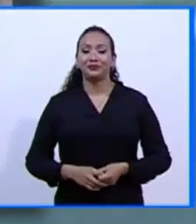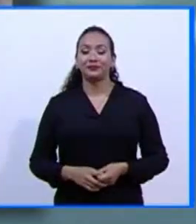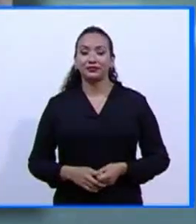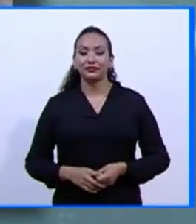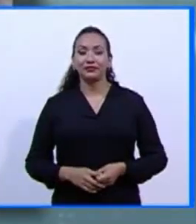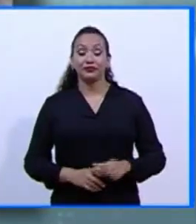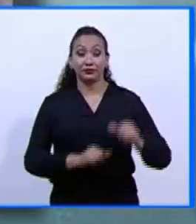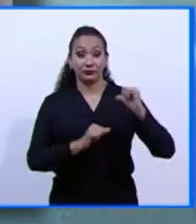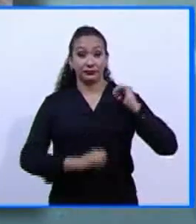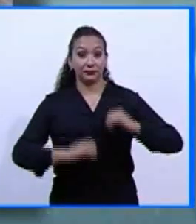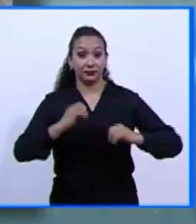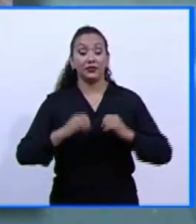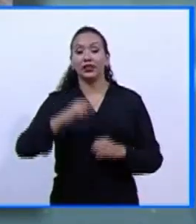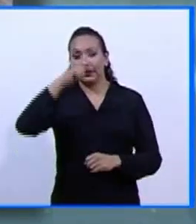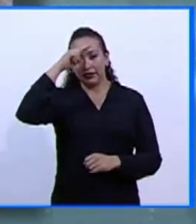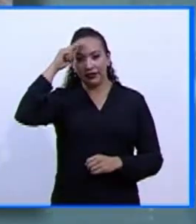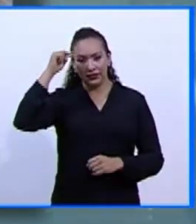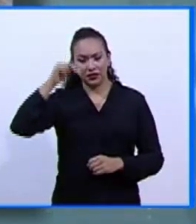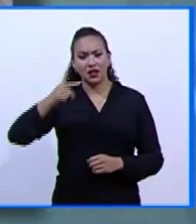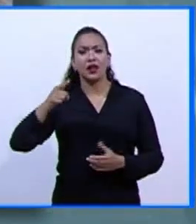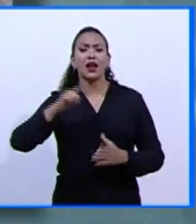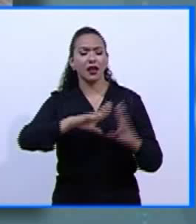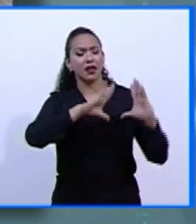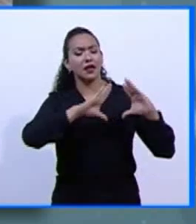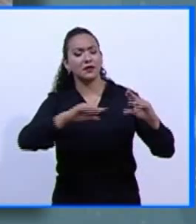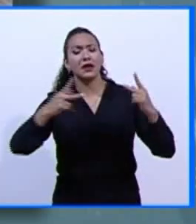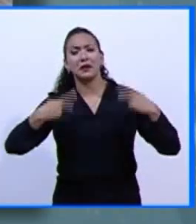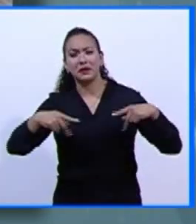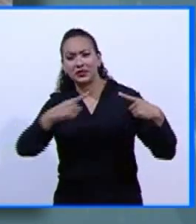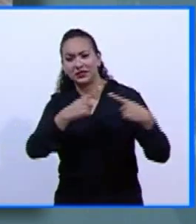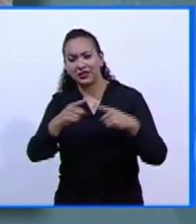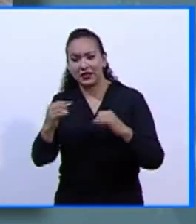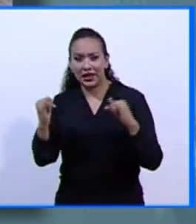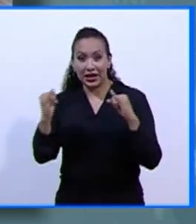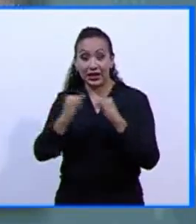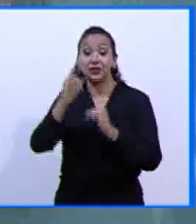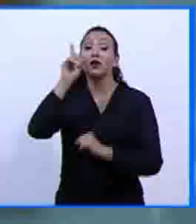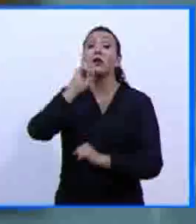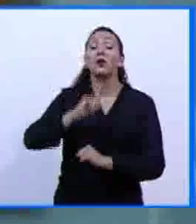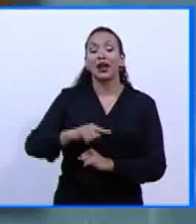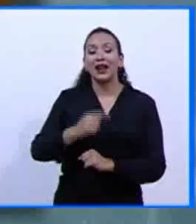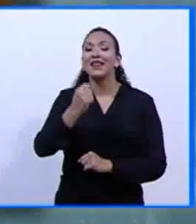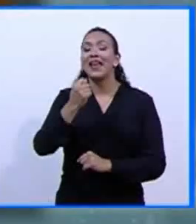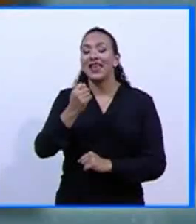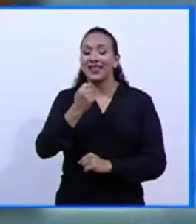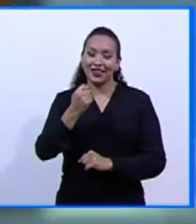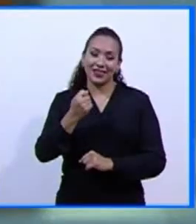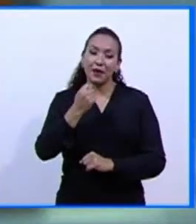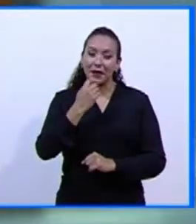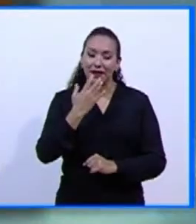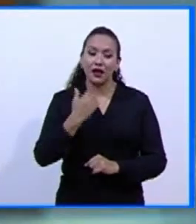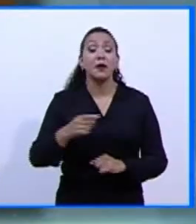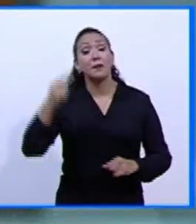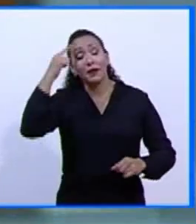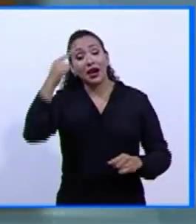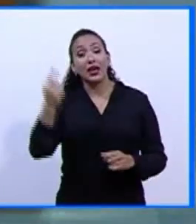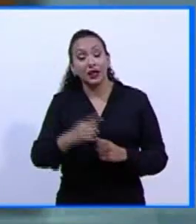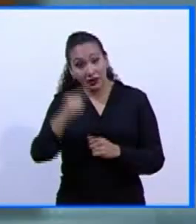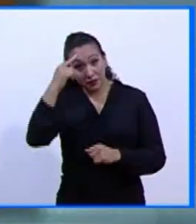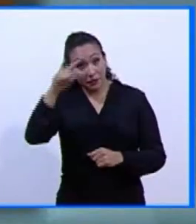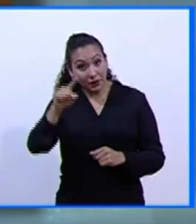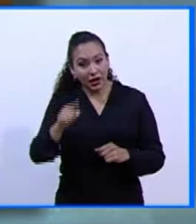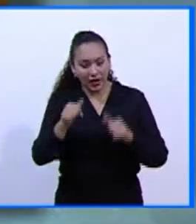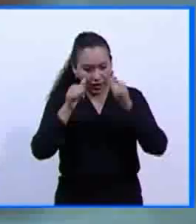El Poder Judicial de Nayarit capacitó a integrantes del Instituto de la Mujer de Tepic sobre el funcionamiento del juzgado especializado